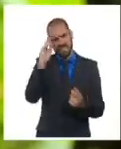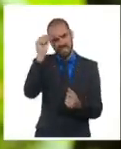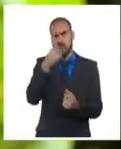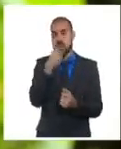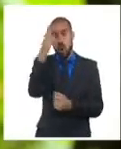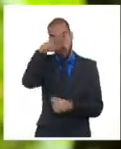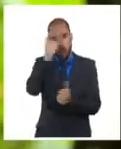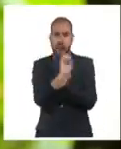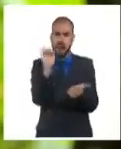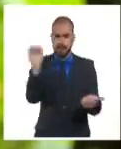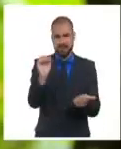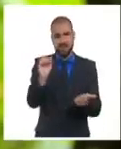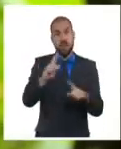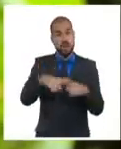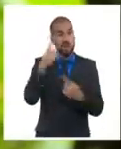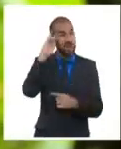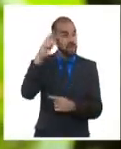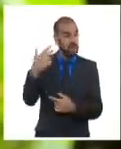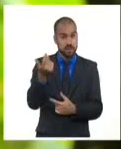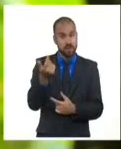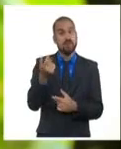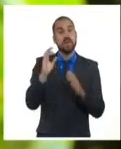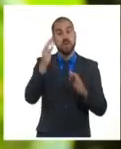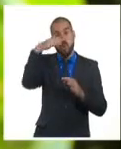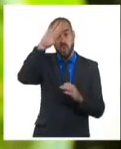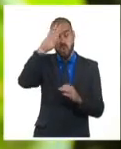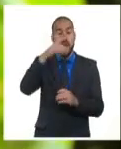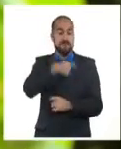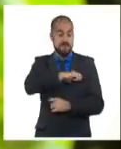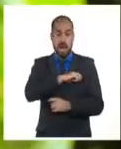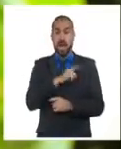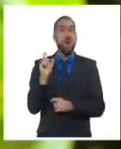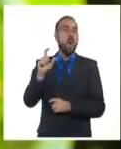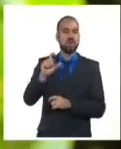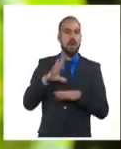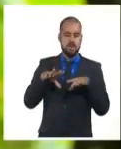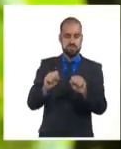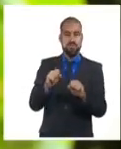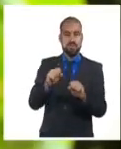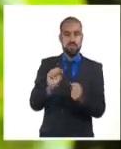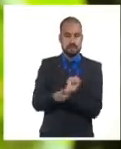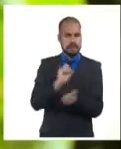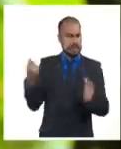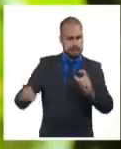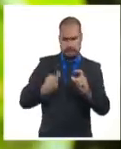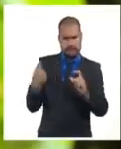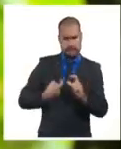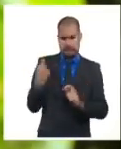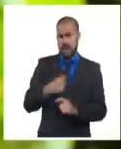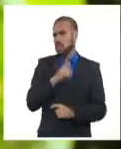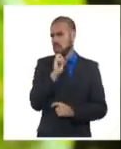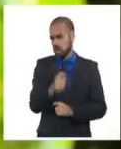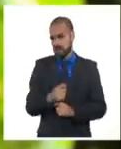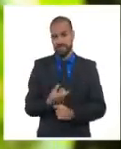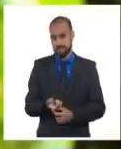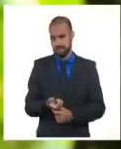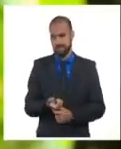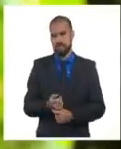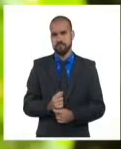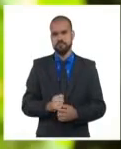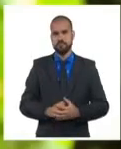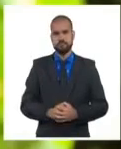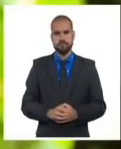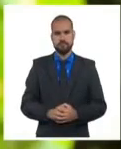Como recordaremos, Cuba fue uno de los últimos bastiones españoles, ¿verdad?, en ser liberado. Y que ese sueño